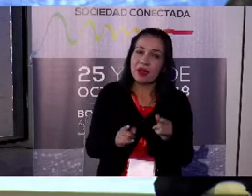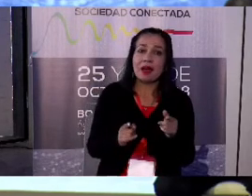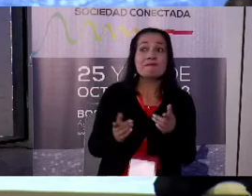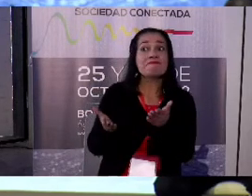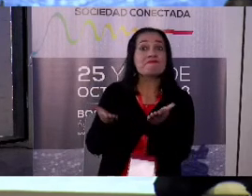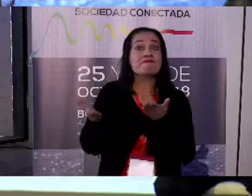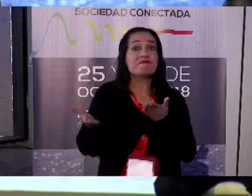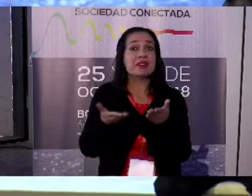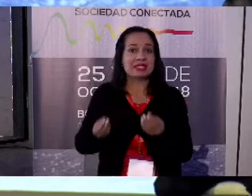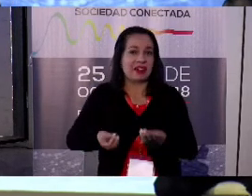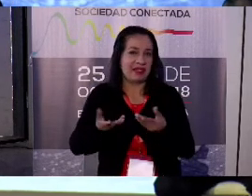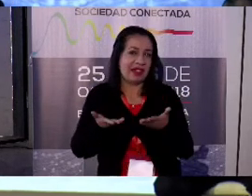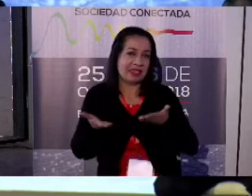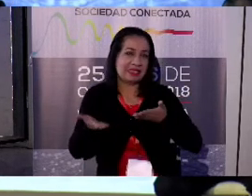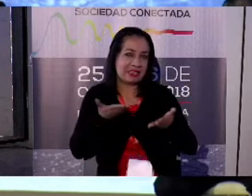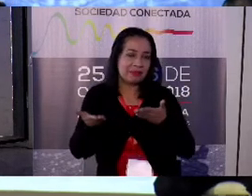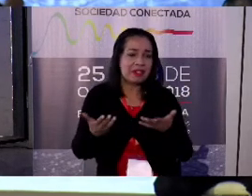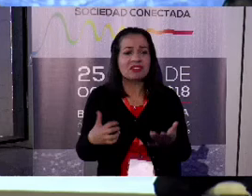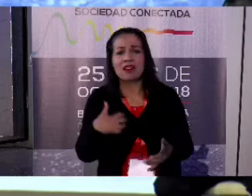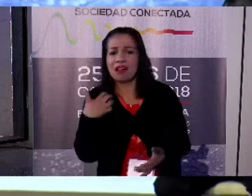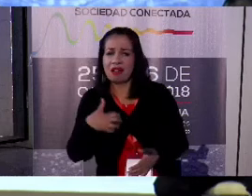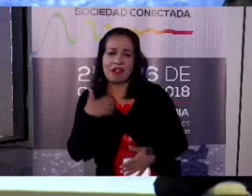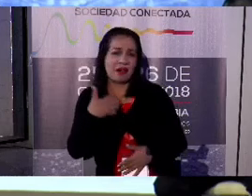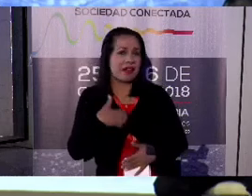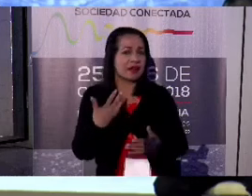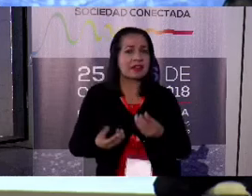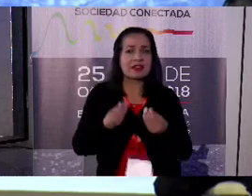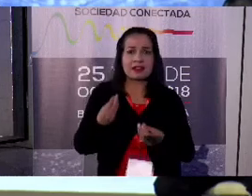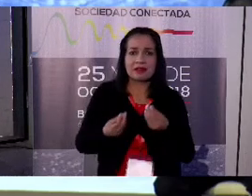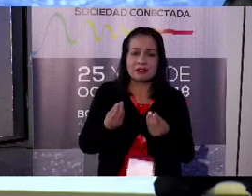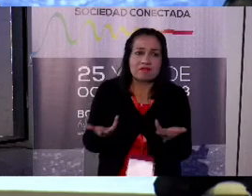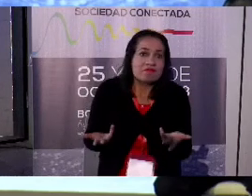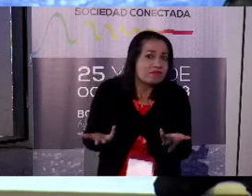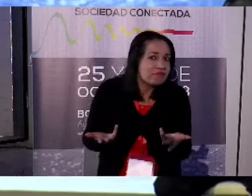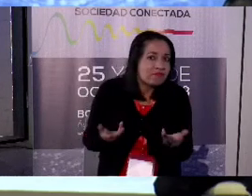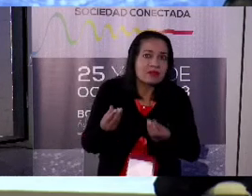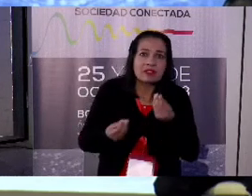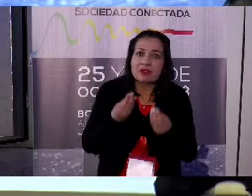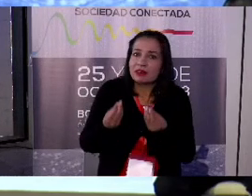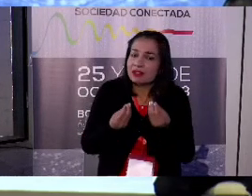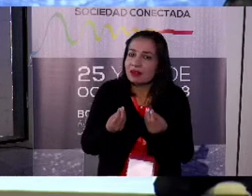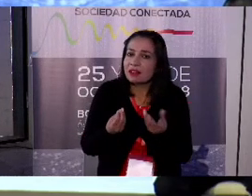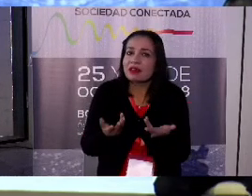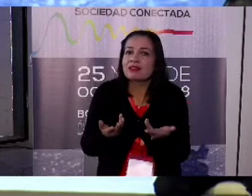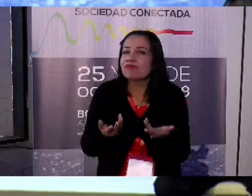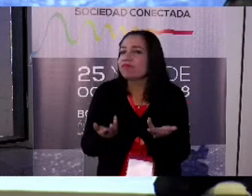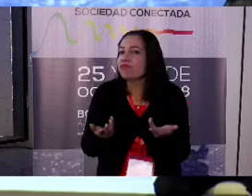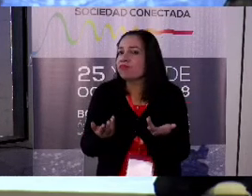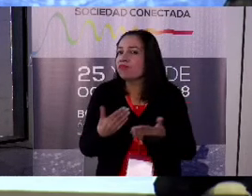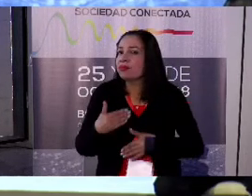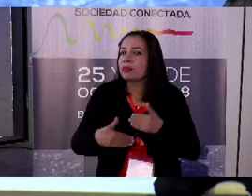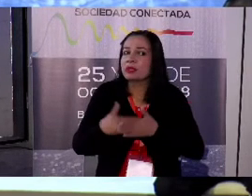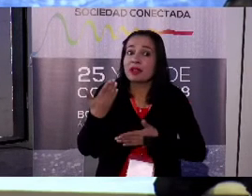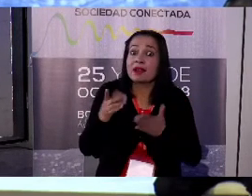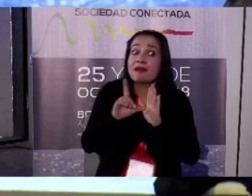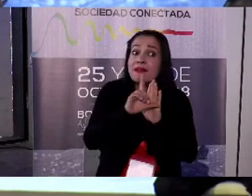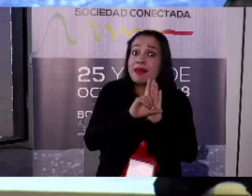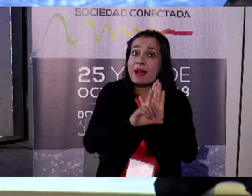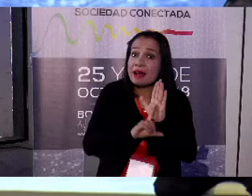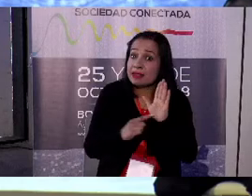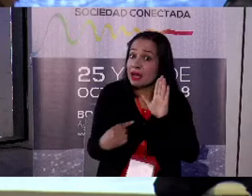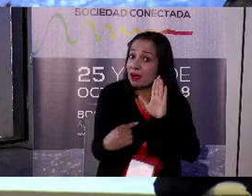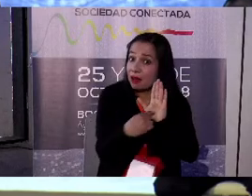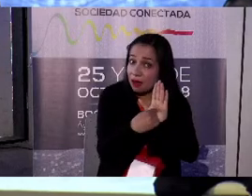quejan van al Indo hotel nosotros lo cerrábamos pero estamos pensando ahora o legalizarlo para